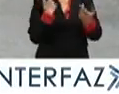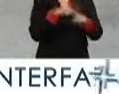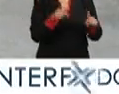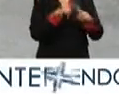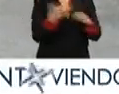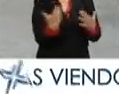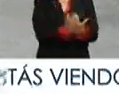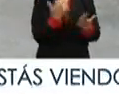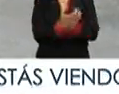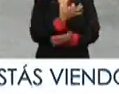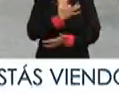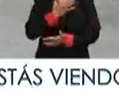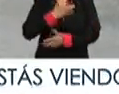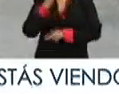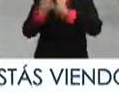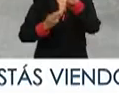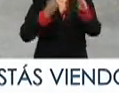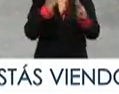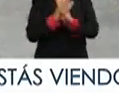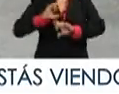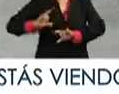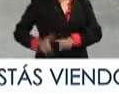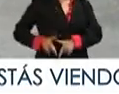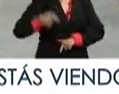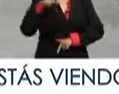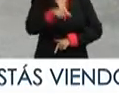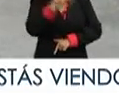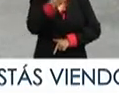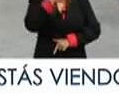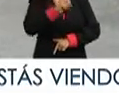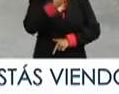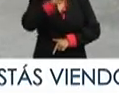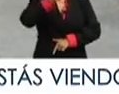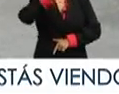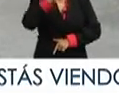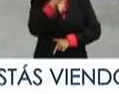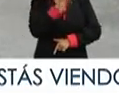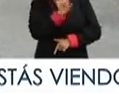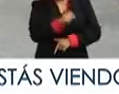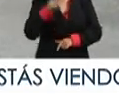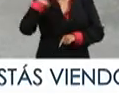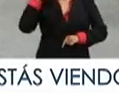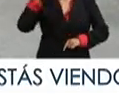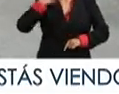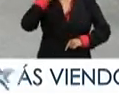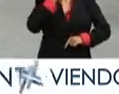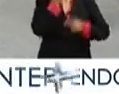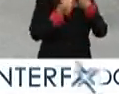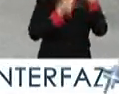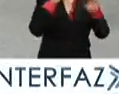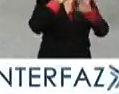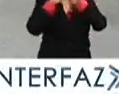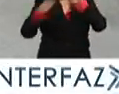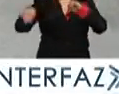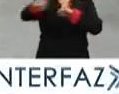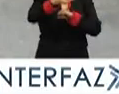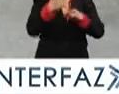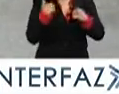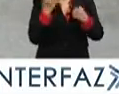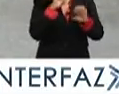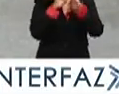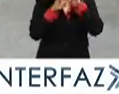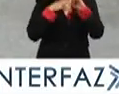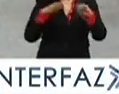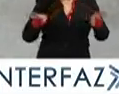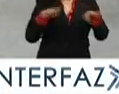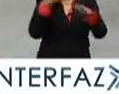multimedallista olímpico, multimedallista mundial, multicampeón mundial, Gustavo Gorges, dio una conferencia a todos los atletas, a todos los medios de prensa